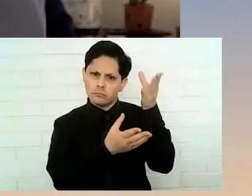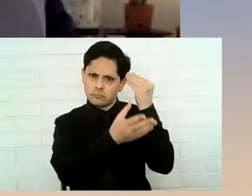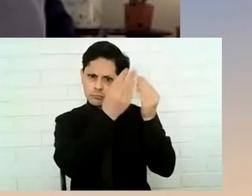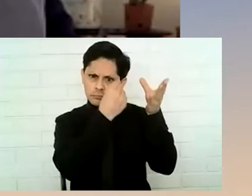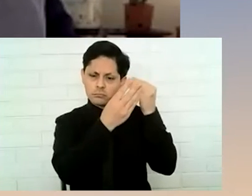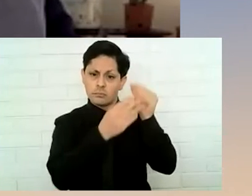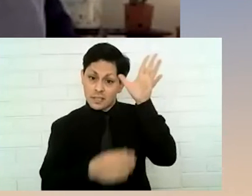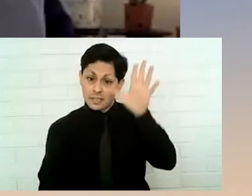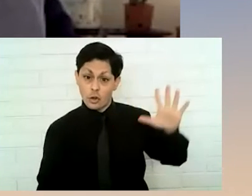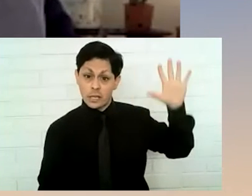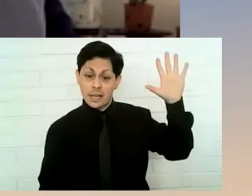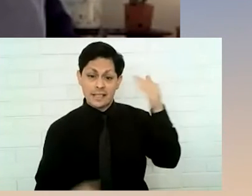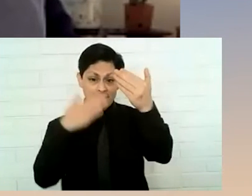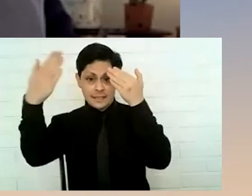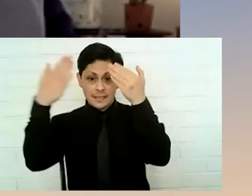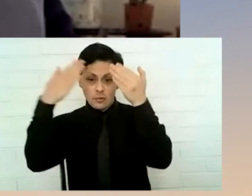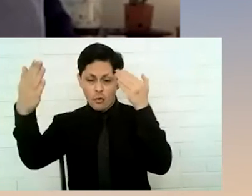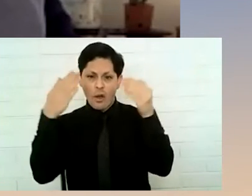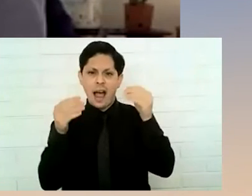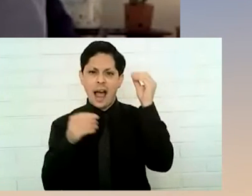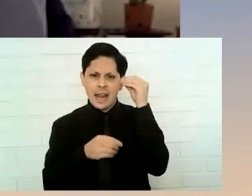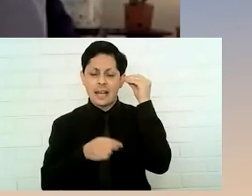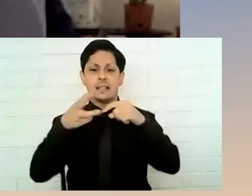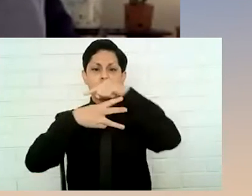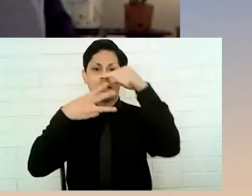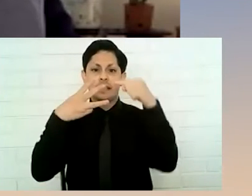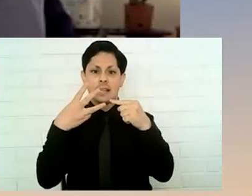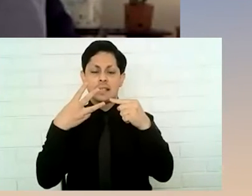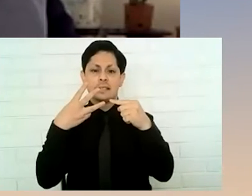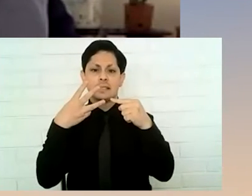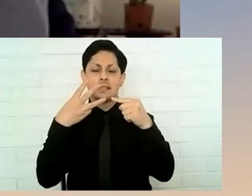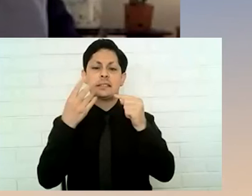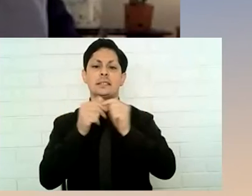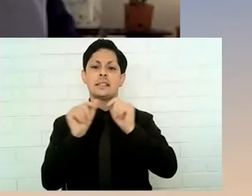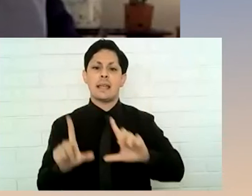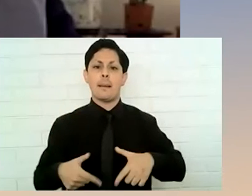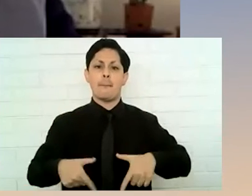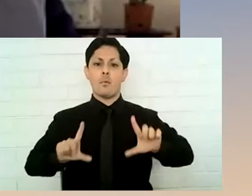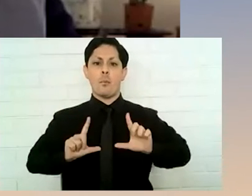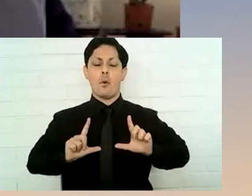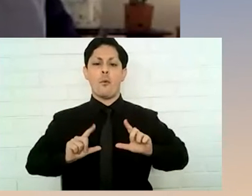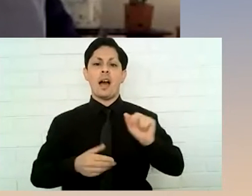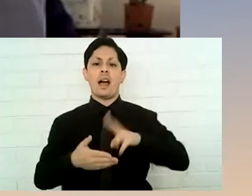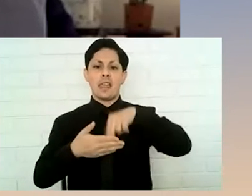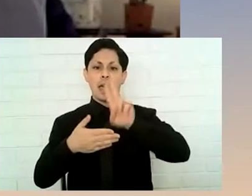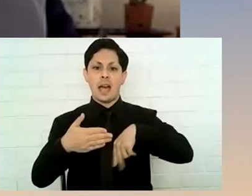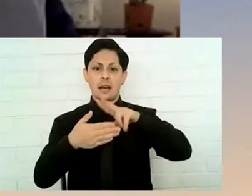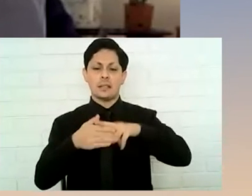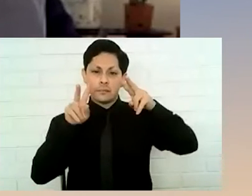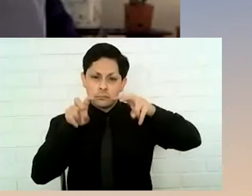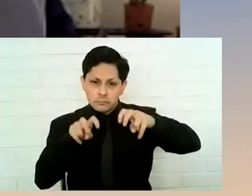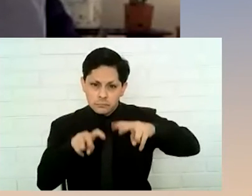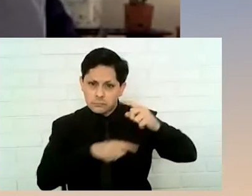teoría psicoanalítica. Cuenta con 3 diplomados en filosofía y arte de la Escuela Nacional de Antropología e Historia.